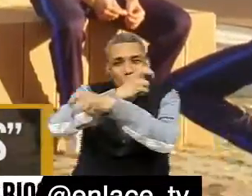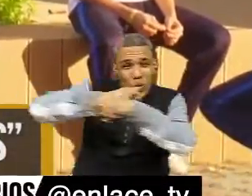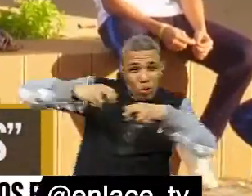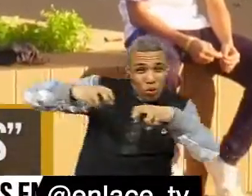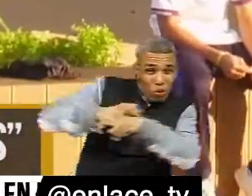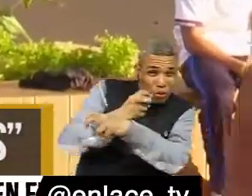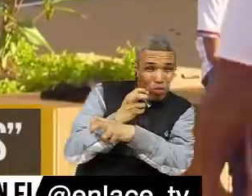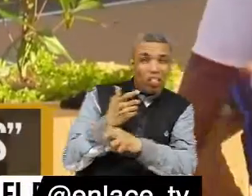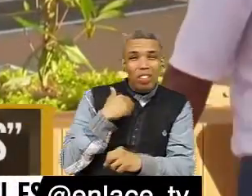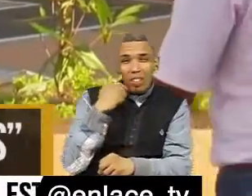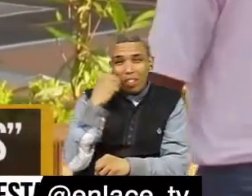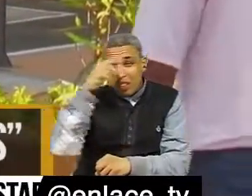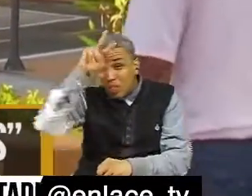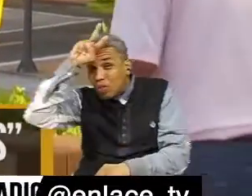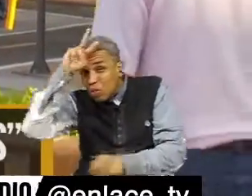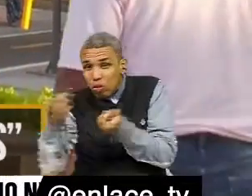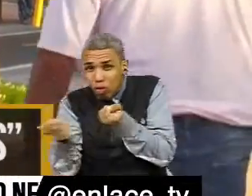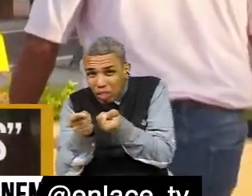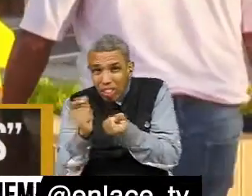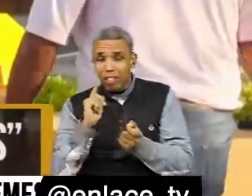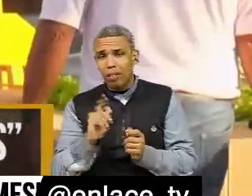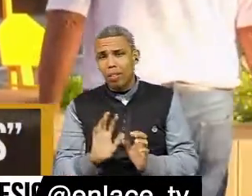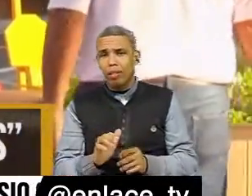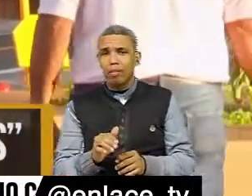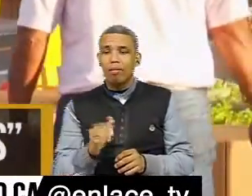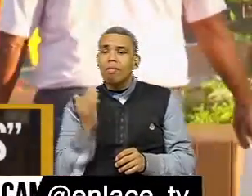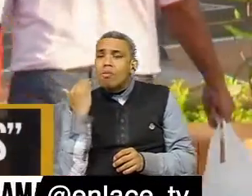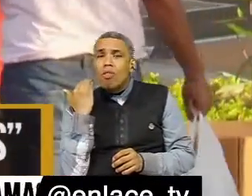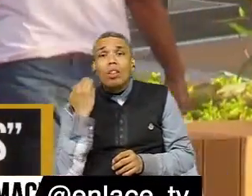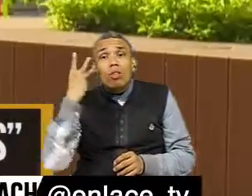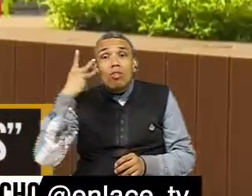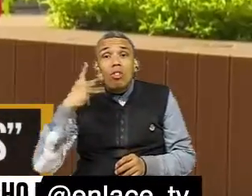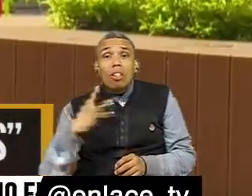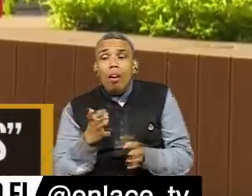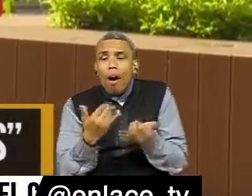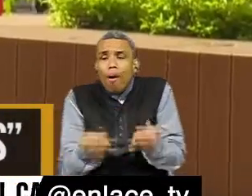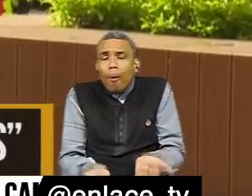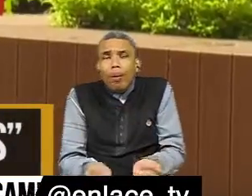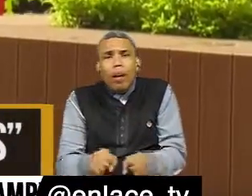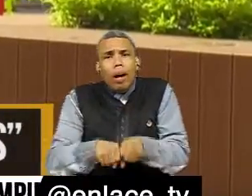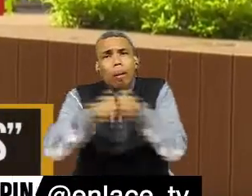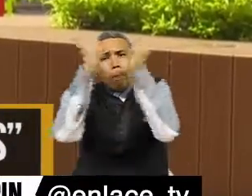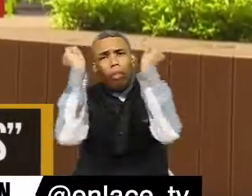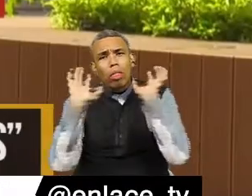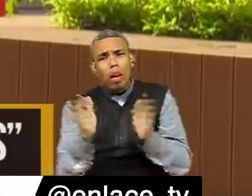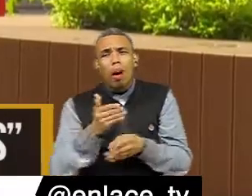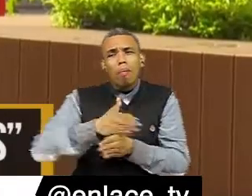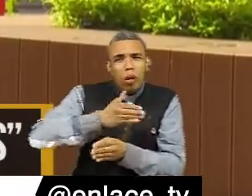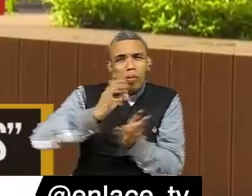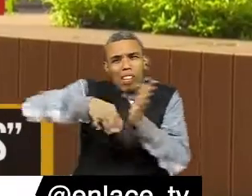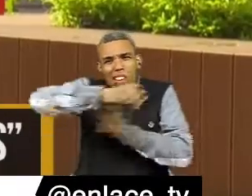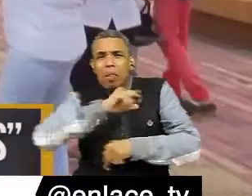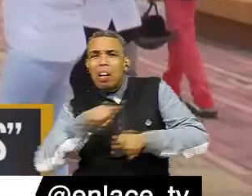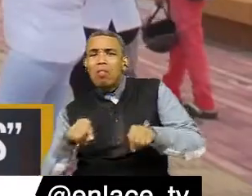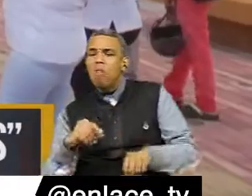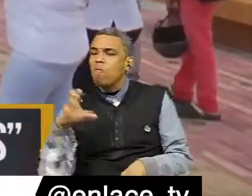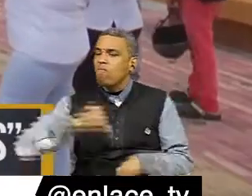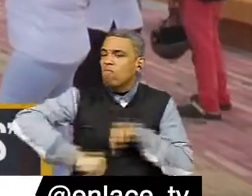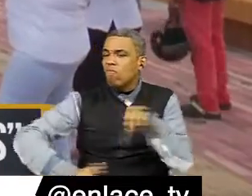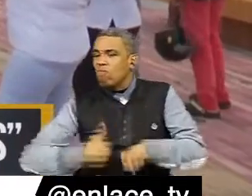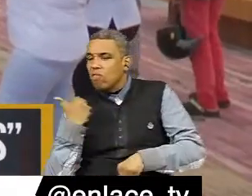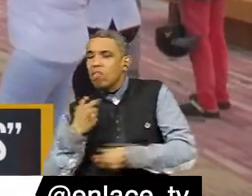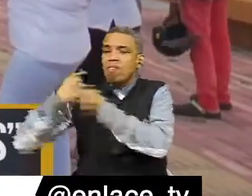equipos, del sobrecupo de los diferentes juegos que se tienen. Hoy estamos por eso haciendo el lanzamiento acá junto con los vigías que